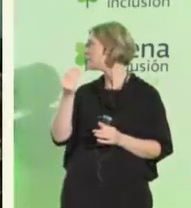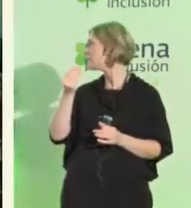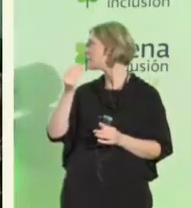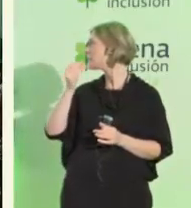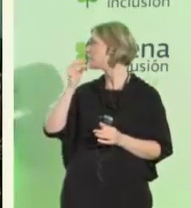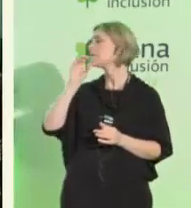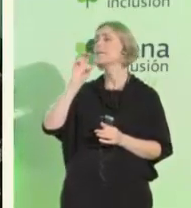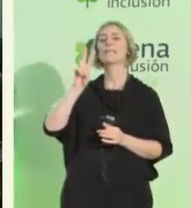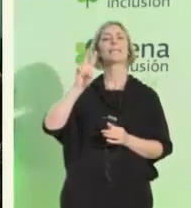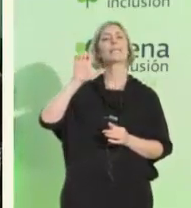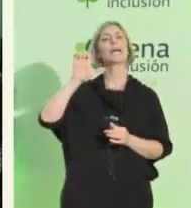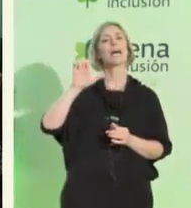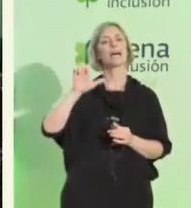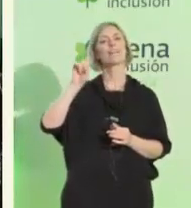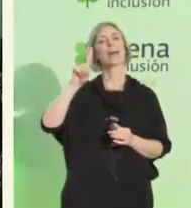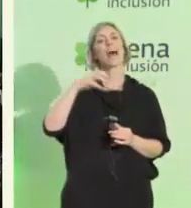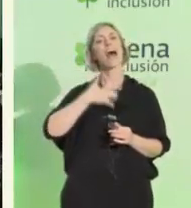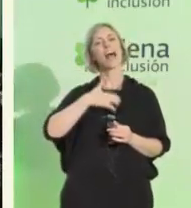gracias